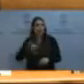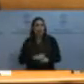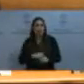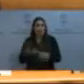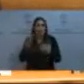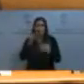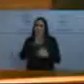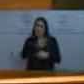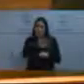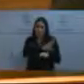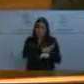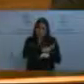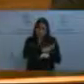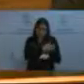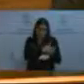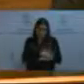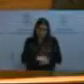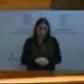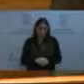señor consejero.